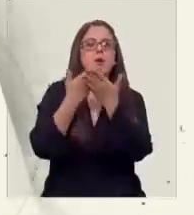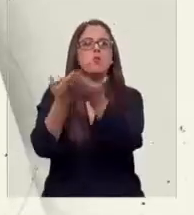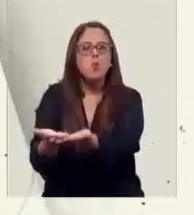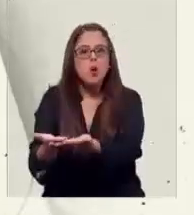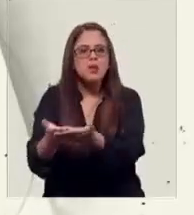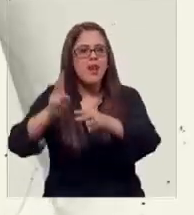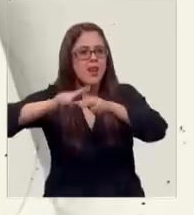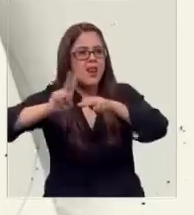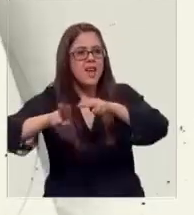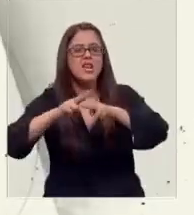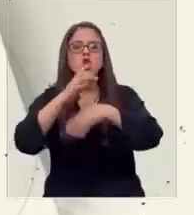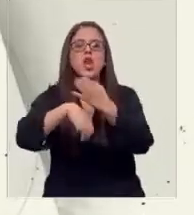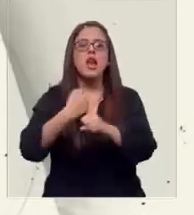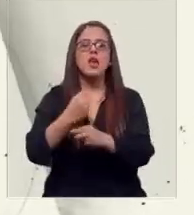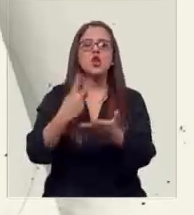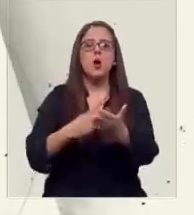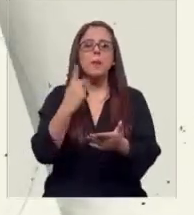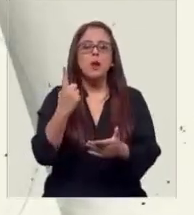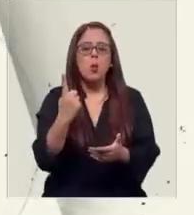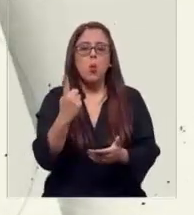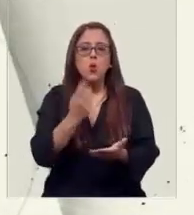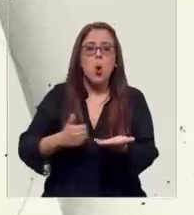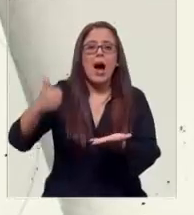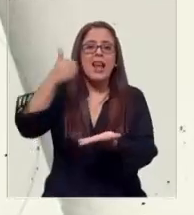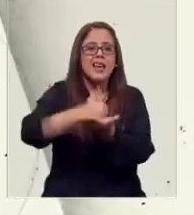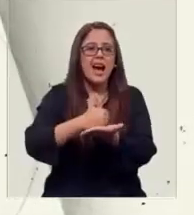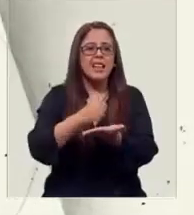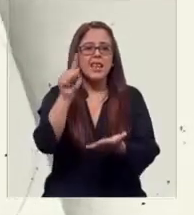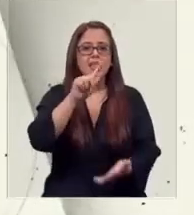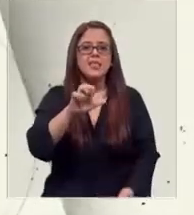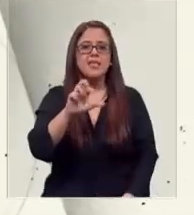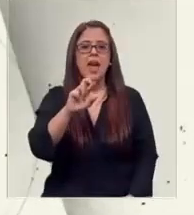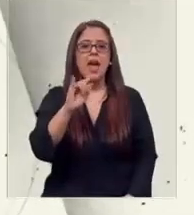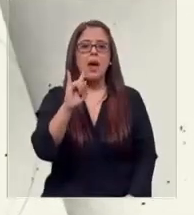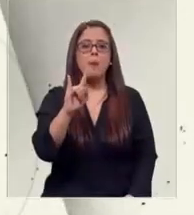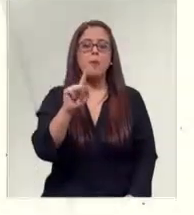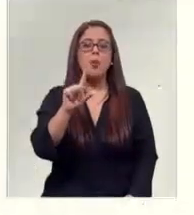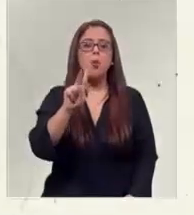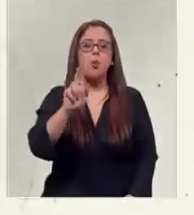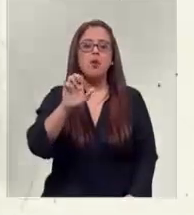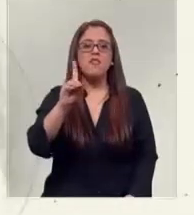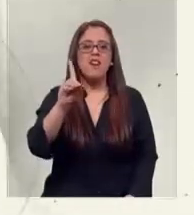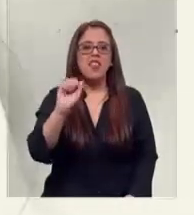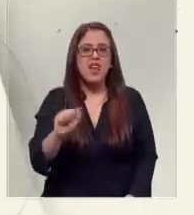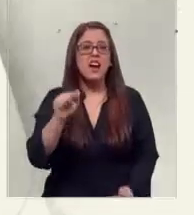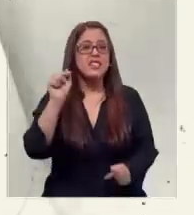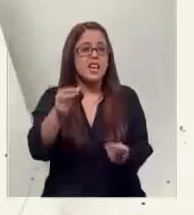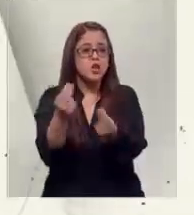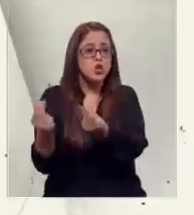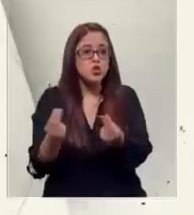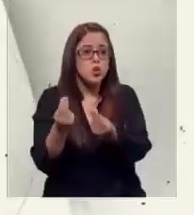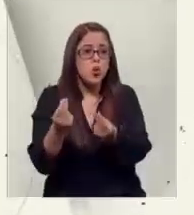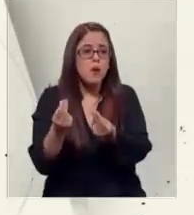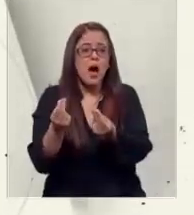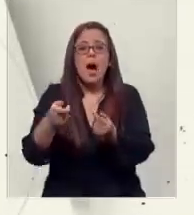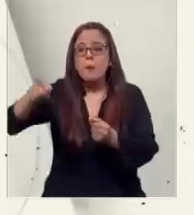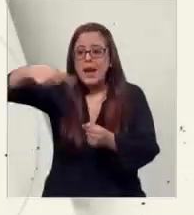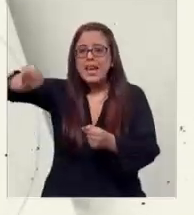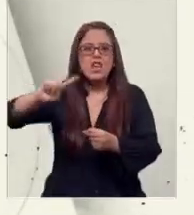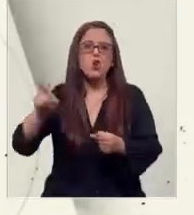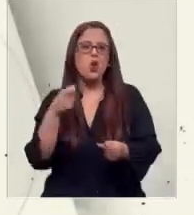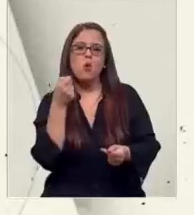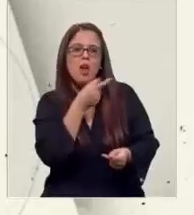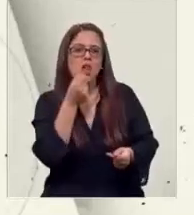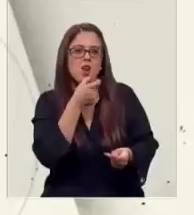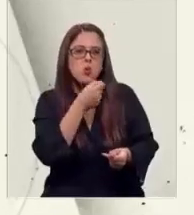dicen les hizo en el año 2001 el alcalde Roberto Sepúlveda. La suma descrita era para evitar que ellos interpusieran